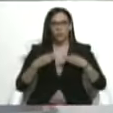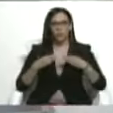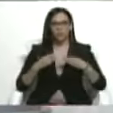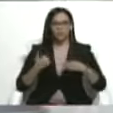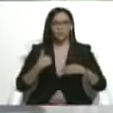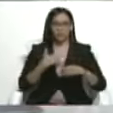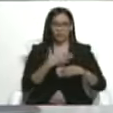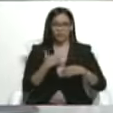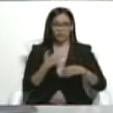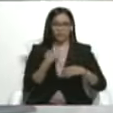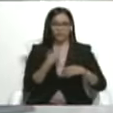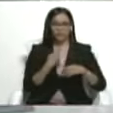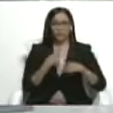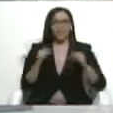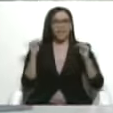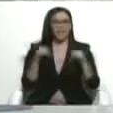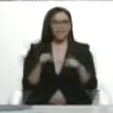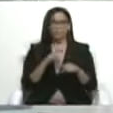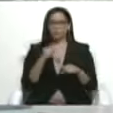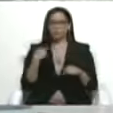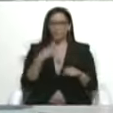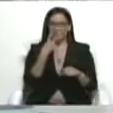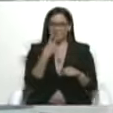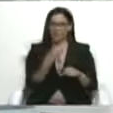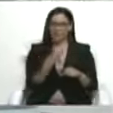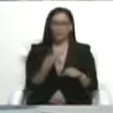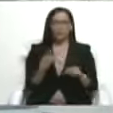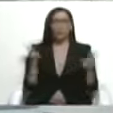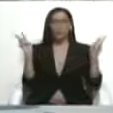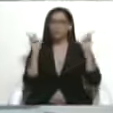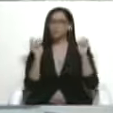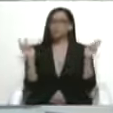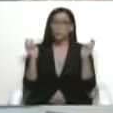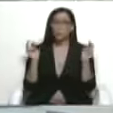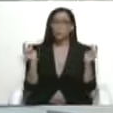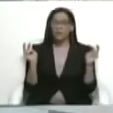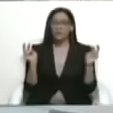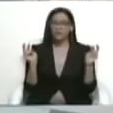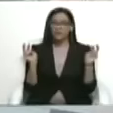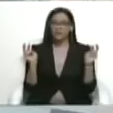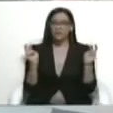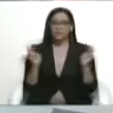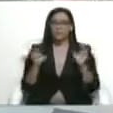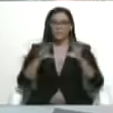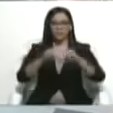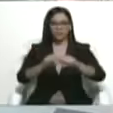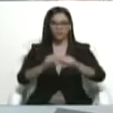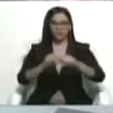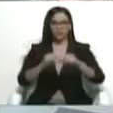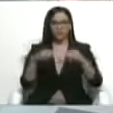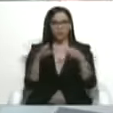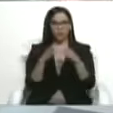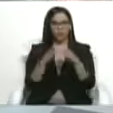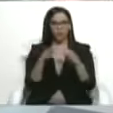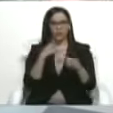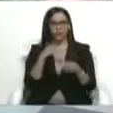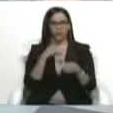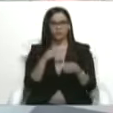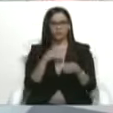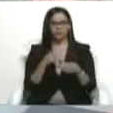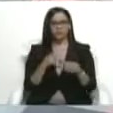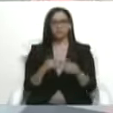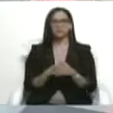quiero enfatizar. Esto no tiene que ver con una presunta, entre comillas, persecución a sectores políticos, sino